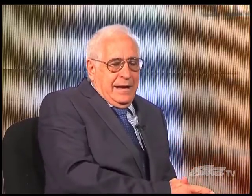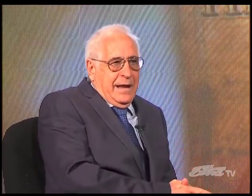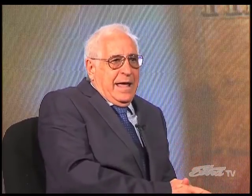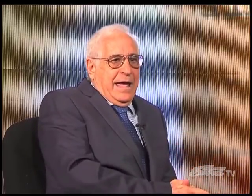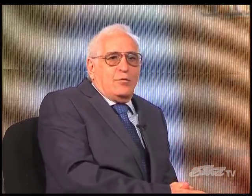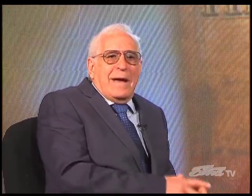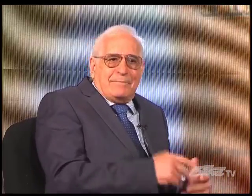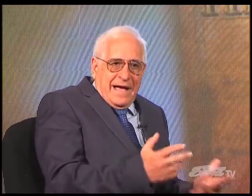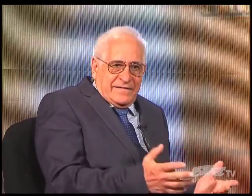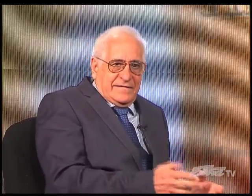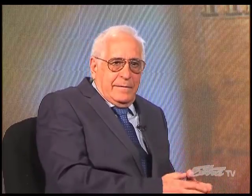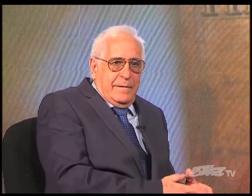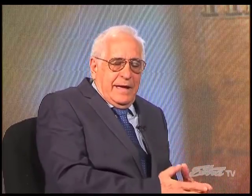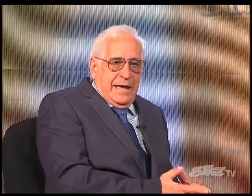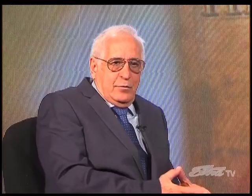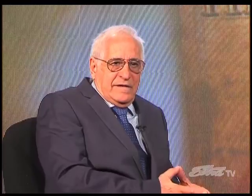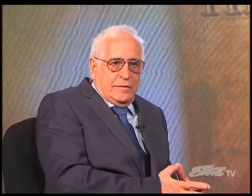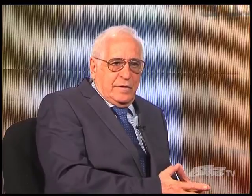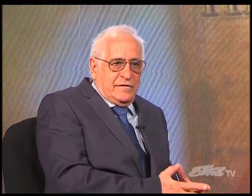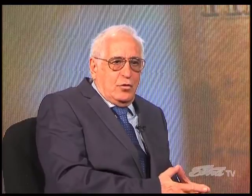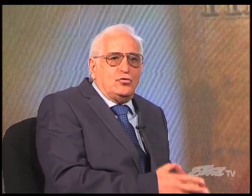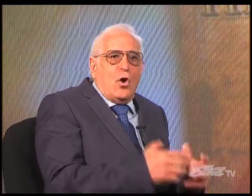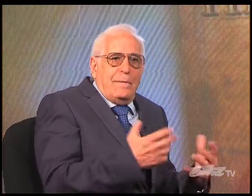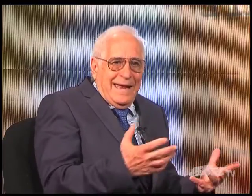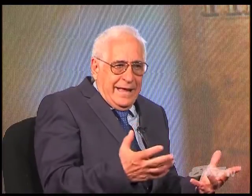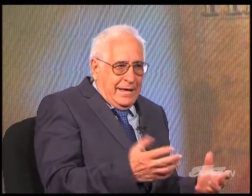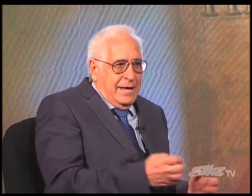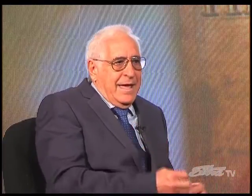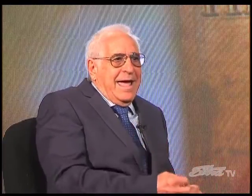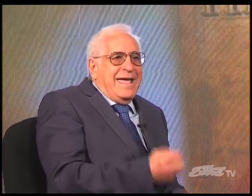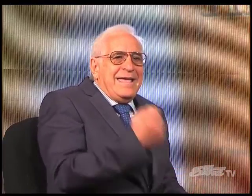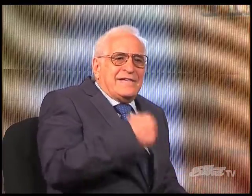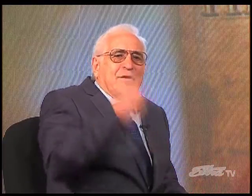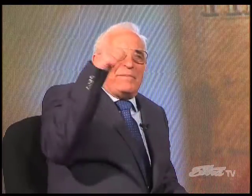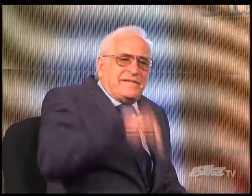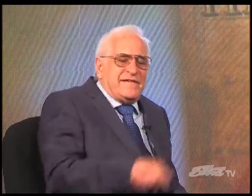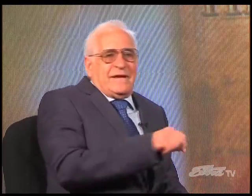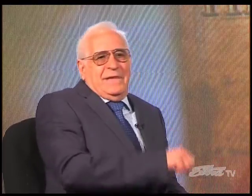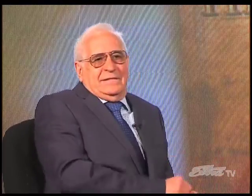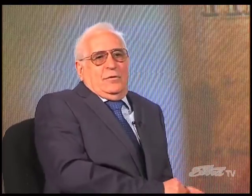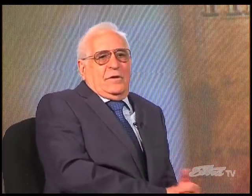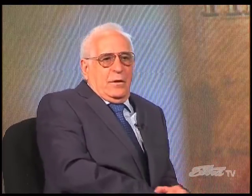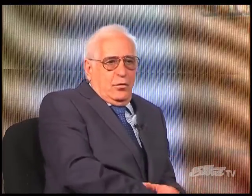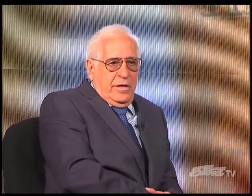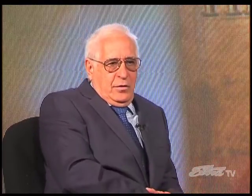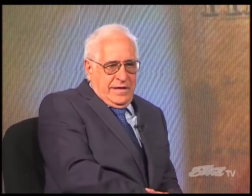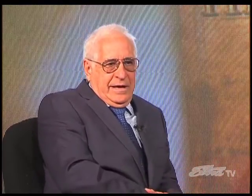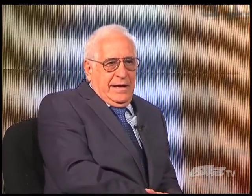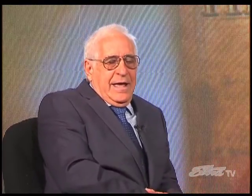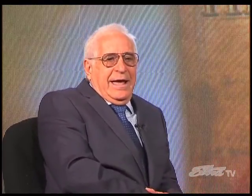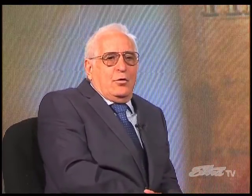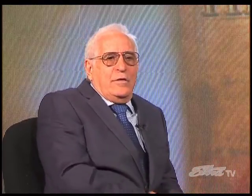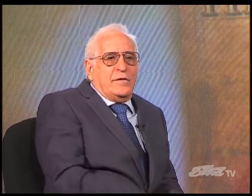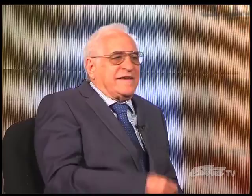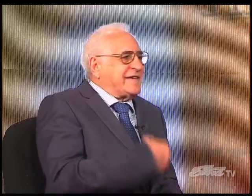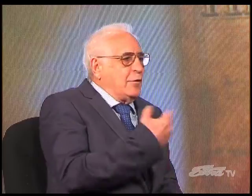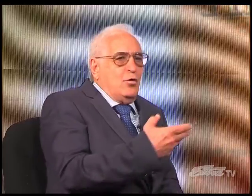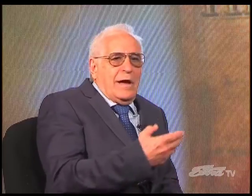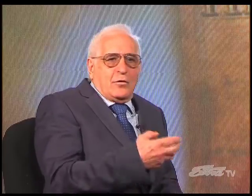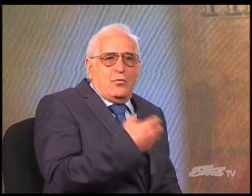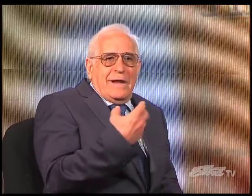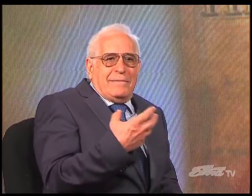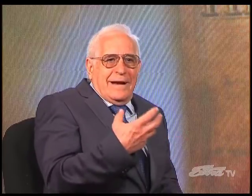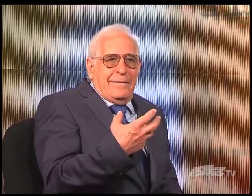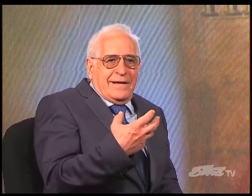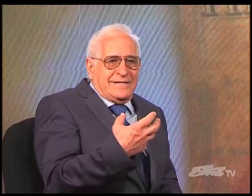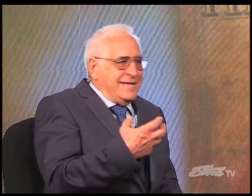vive en una paz, se vive en una situación no bélica. Y eso es precisamente lo que el judío quiere. El judío se